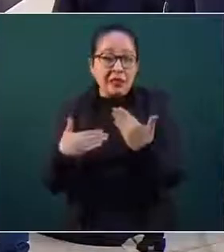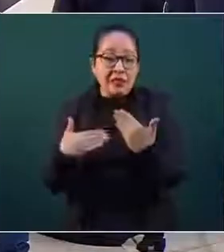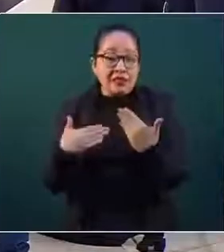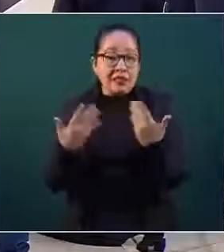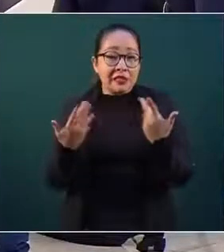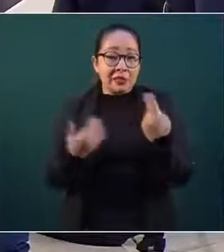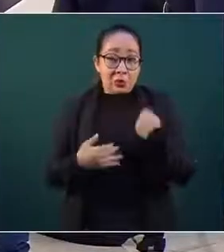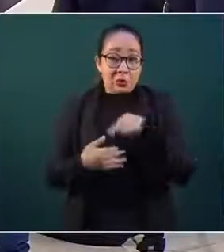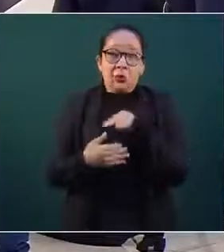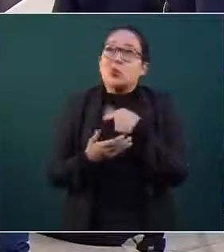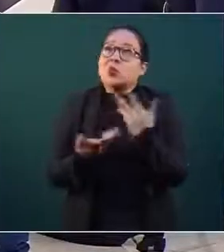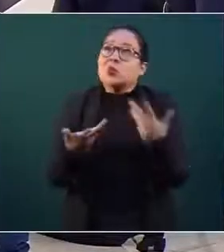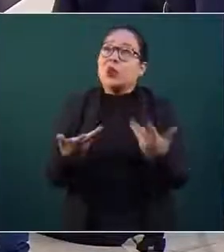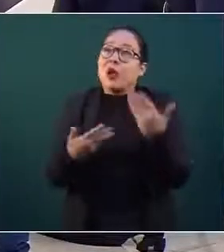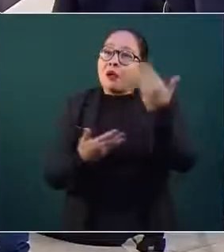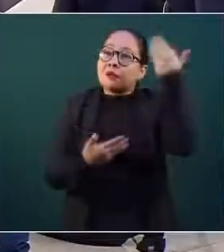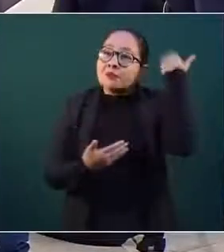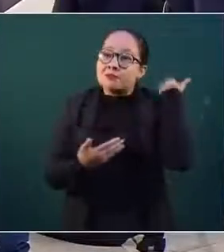Éramos